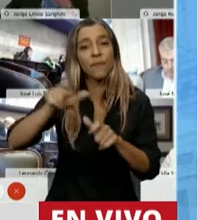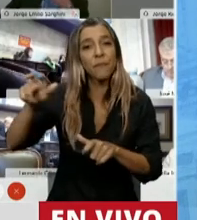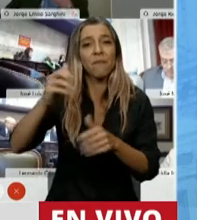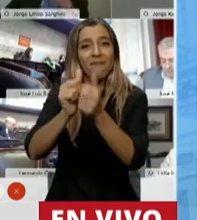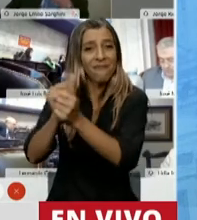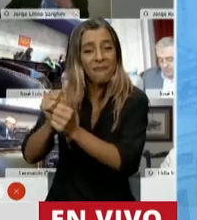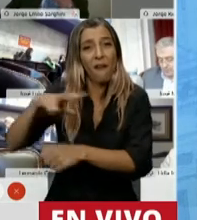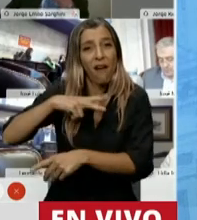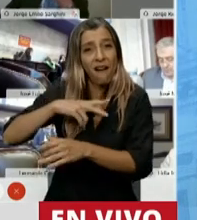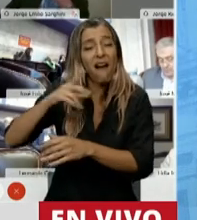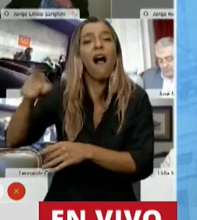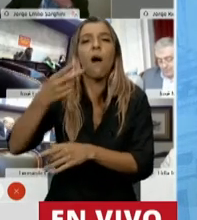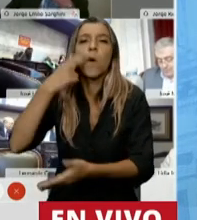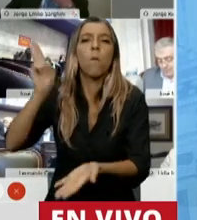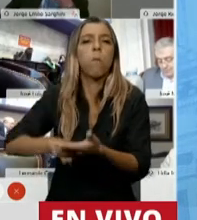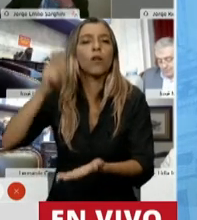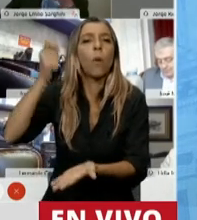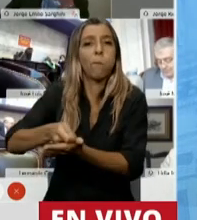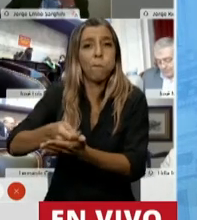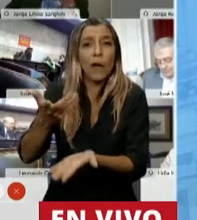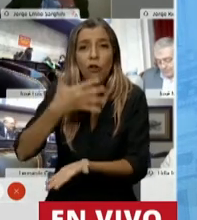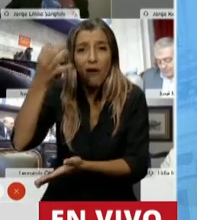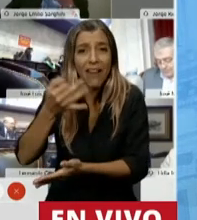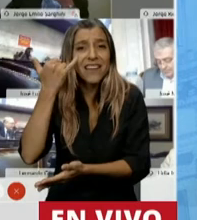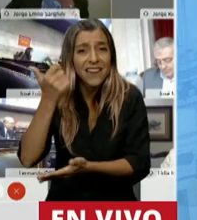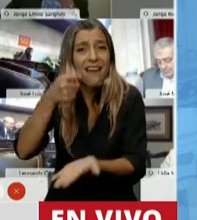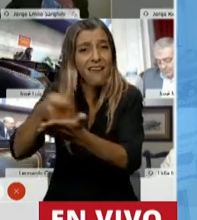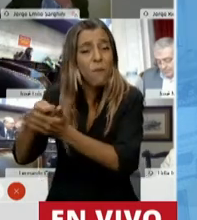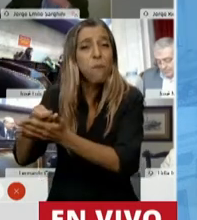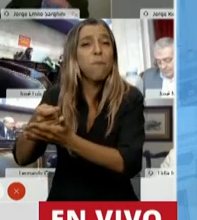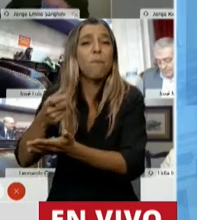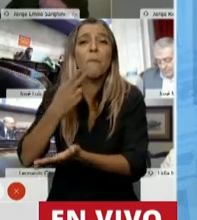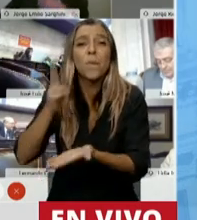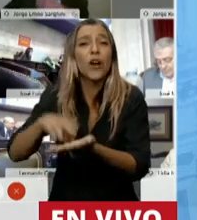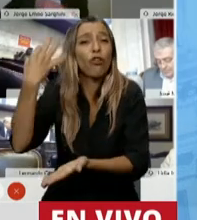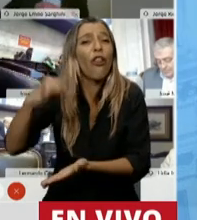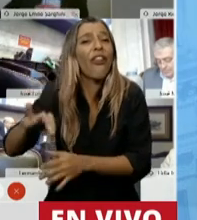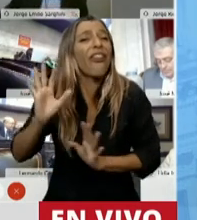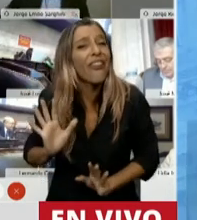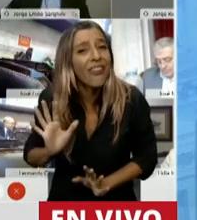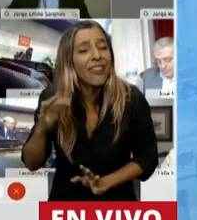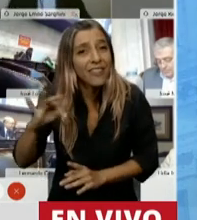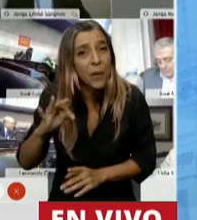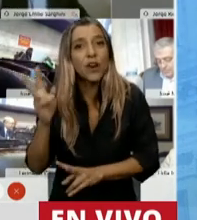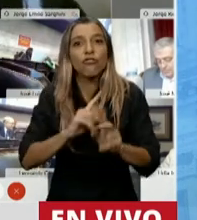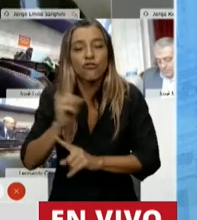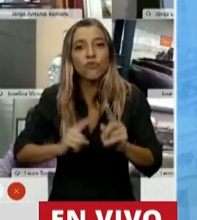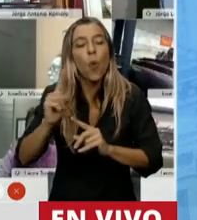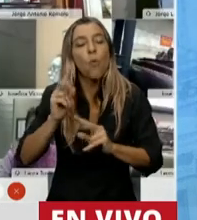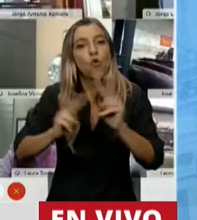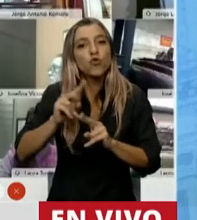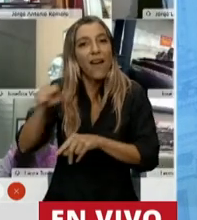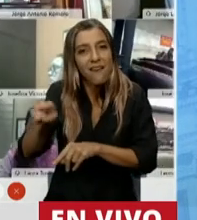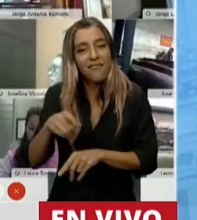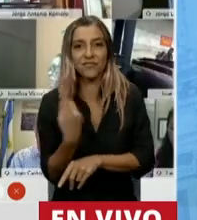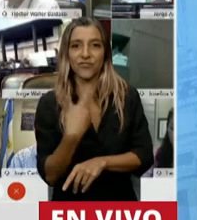que hoy no pagan, que hagan el aporte solidario que hoy no realizan, que ampliemos la base de